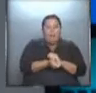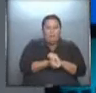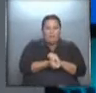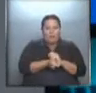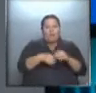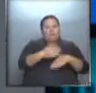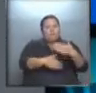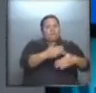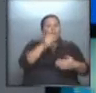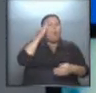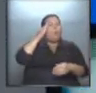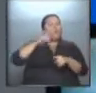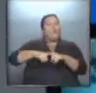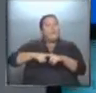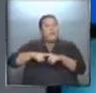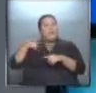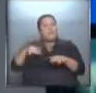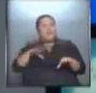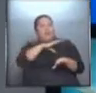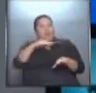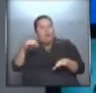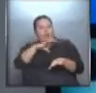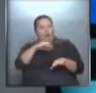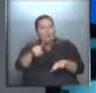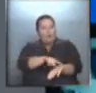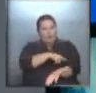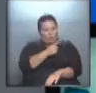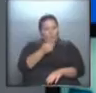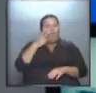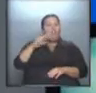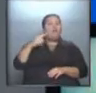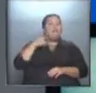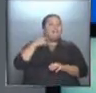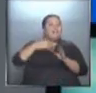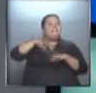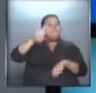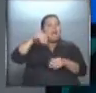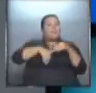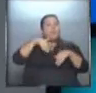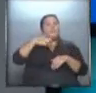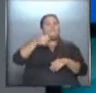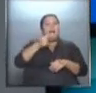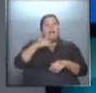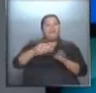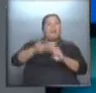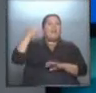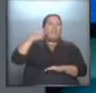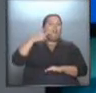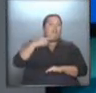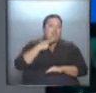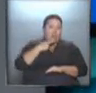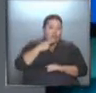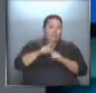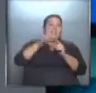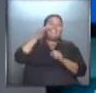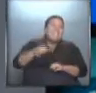en marcha que la cultura política irá asimilando. Es decir, en el 2013 hubo más PASO que en el 2011 y